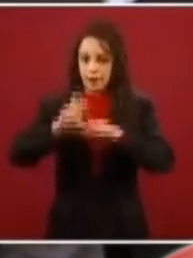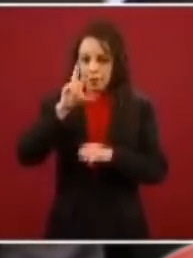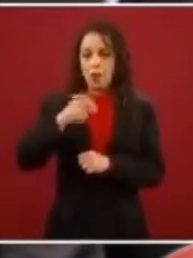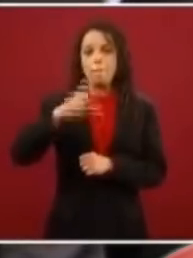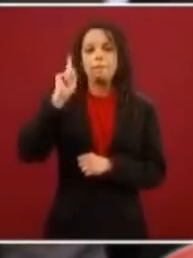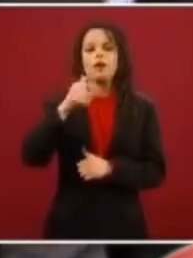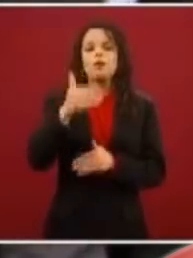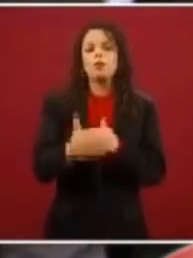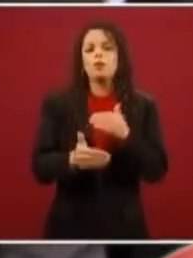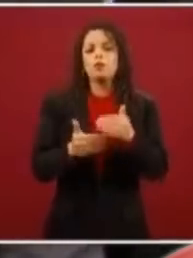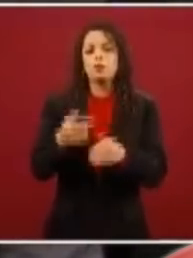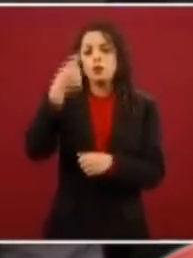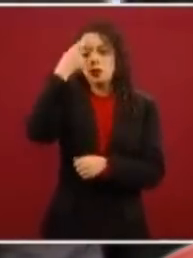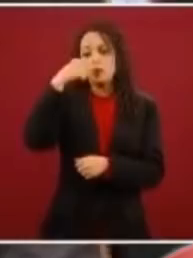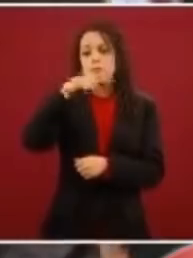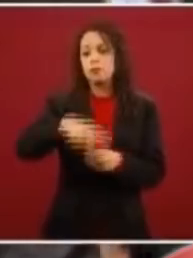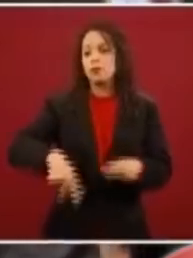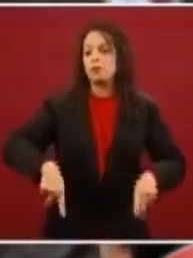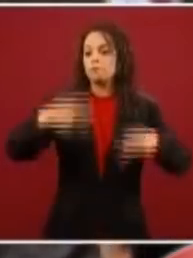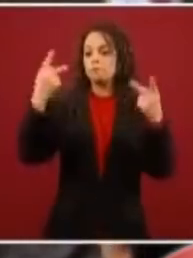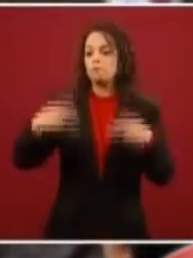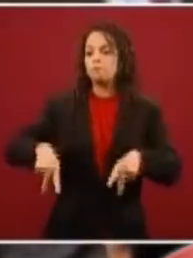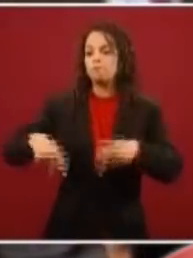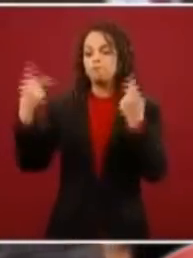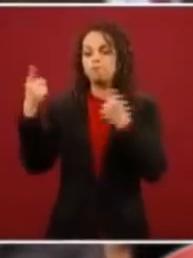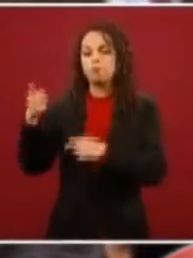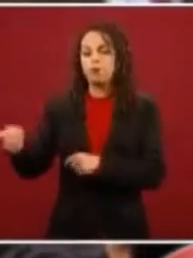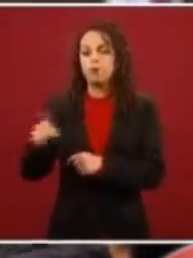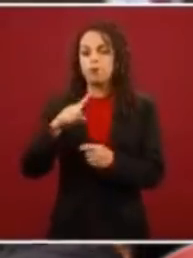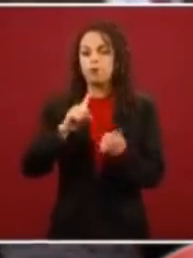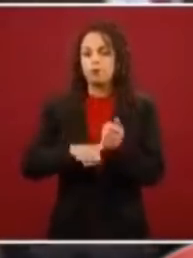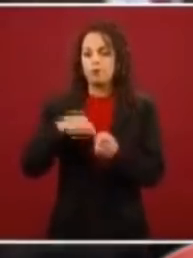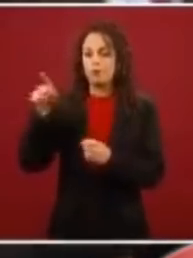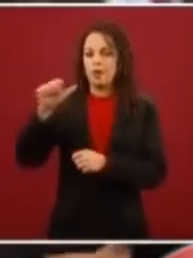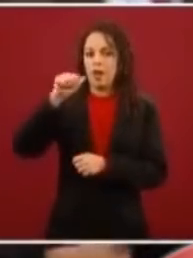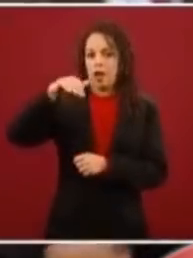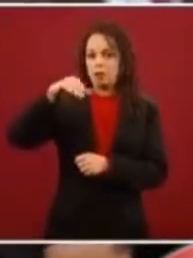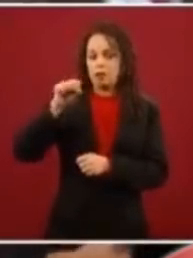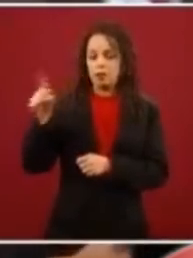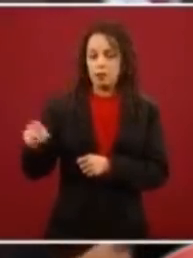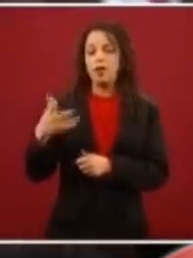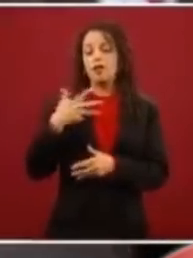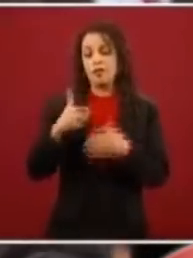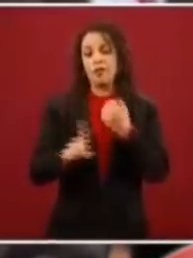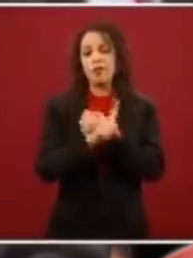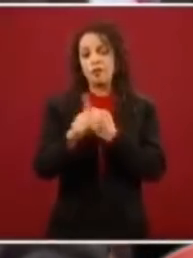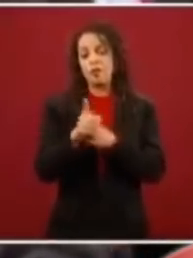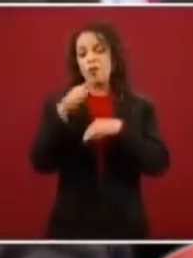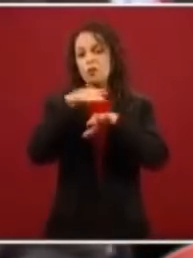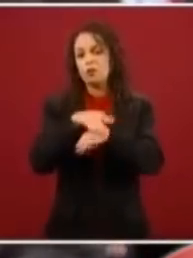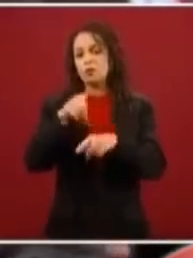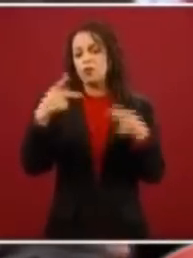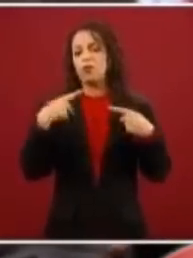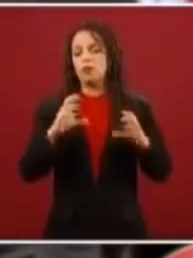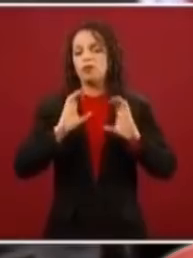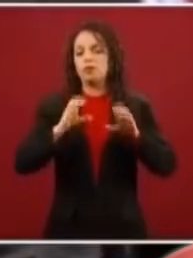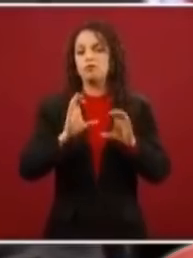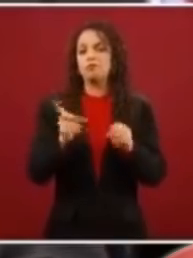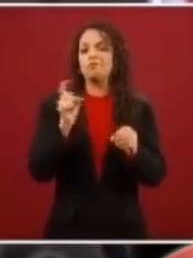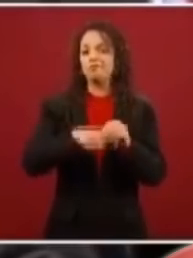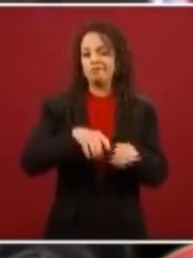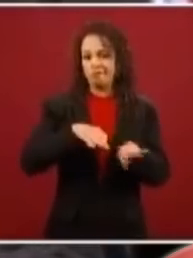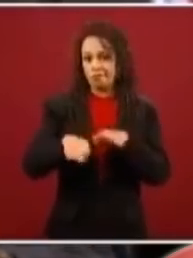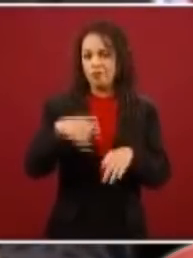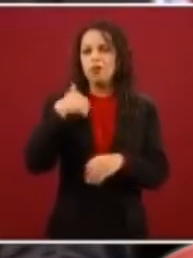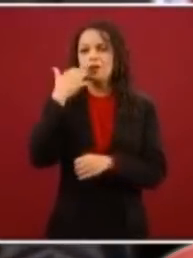de venta que está experimentando AMSA, pues está afectando en el tema de empleos. Principalmente en ese sentido, quisiera preguntarle cómo el gobierno